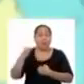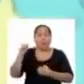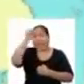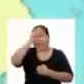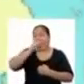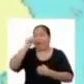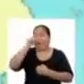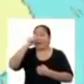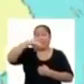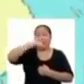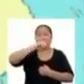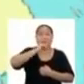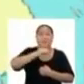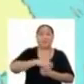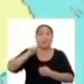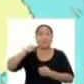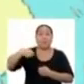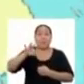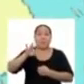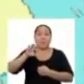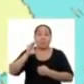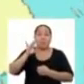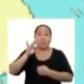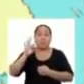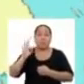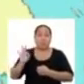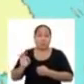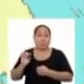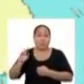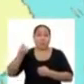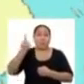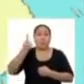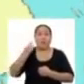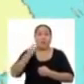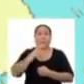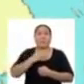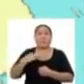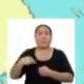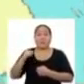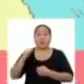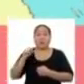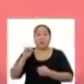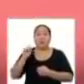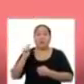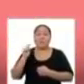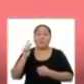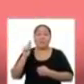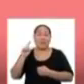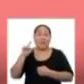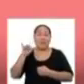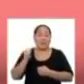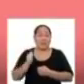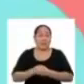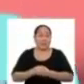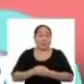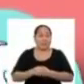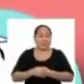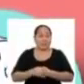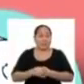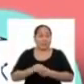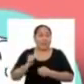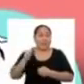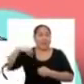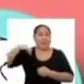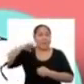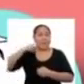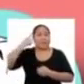en 1989 en Australia por el primer ministro australiano Robert Hawke. APEC no es un tratado o